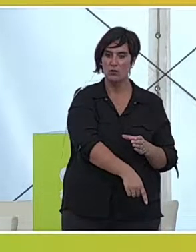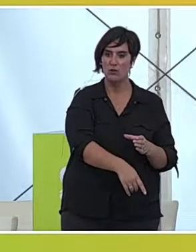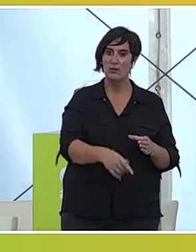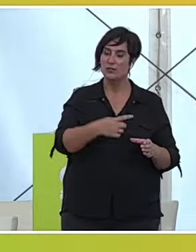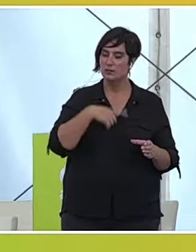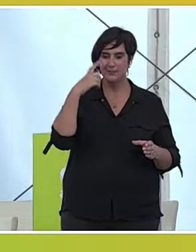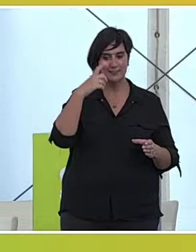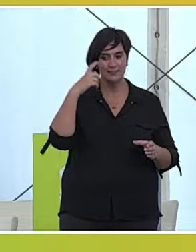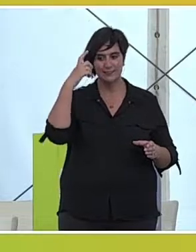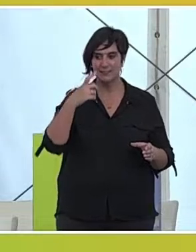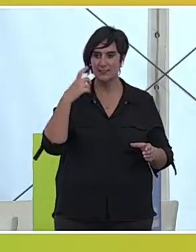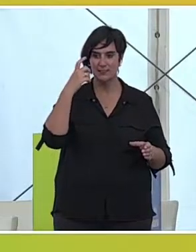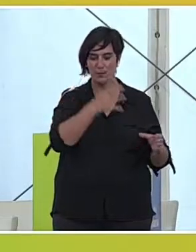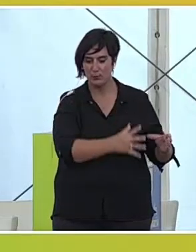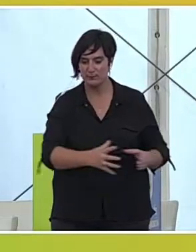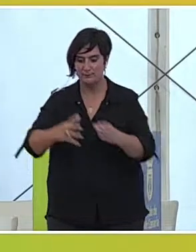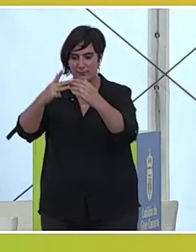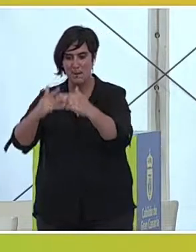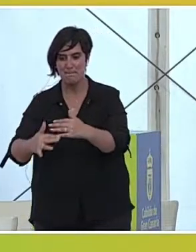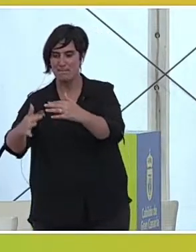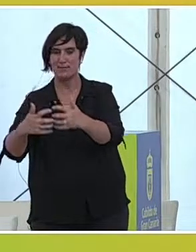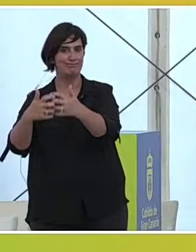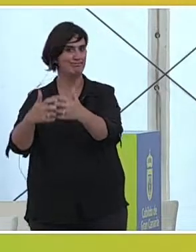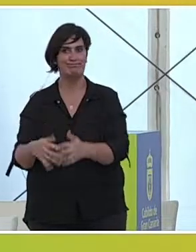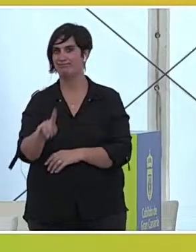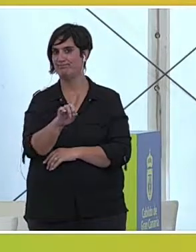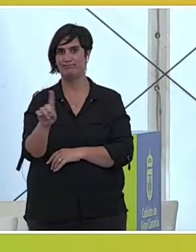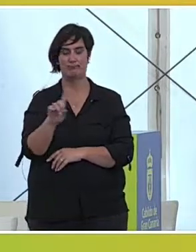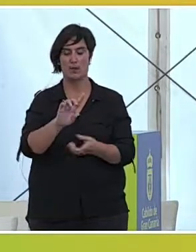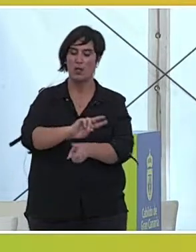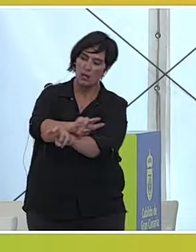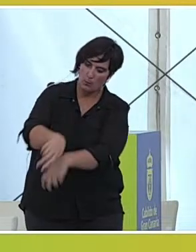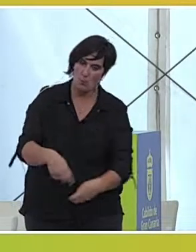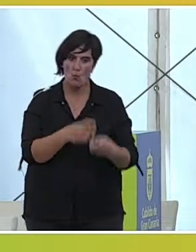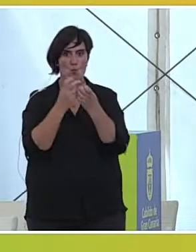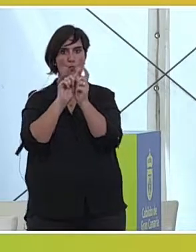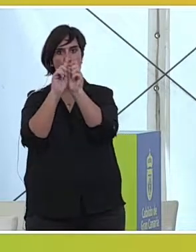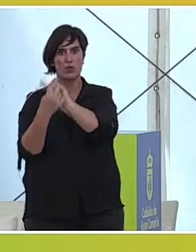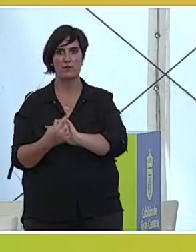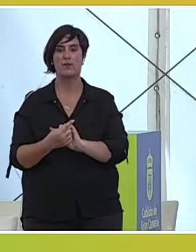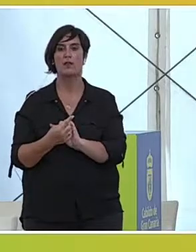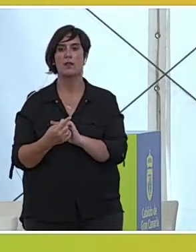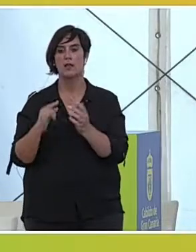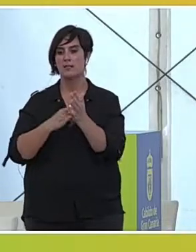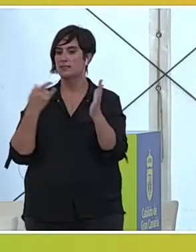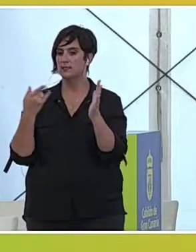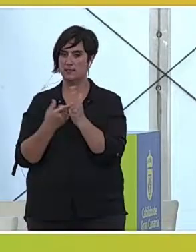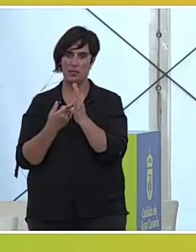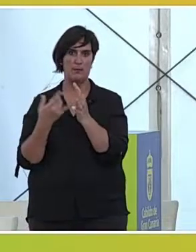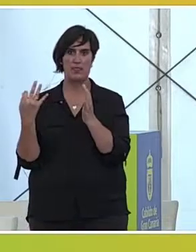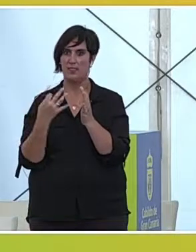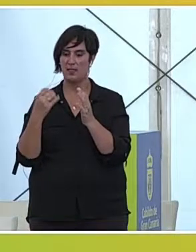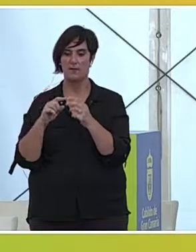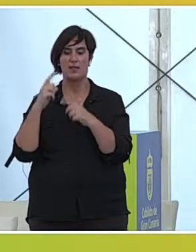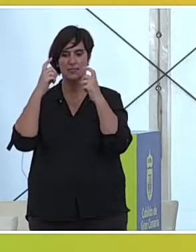varias ocasiones meterlo en el mar y no funcionó. Tuvimos que modificar el sistema en un